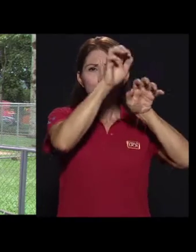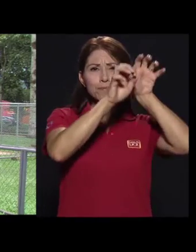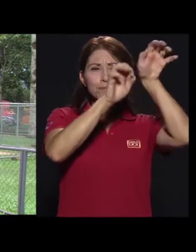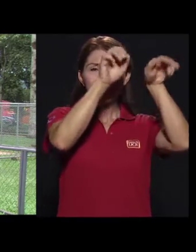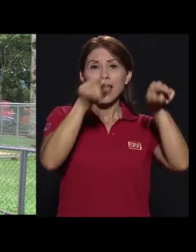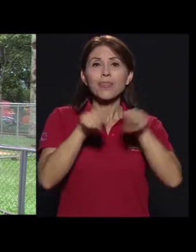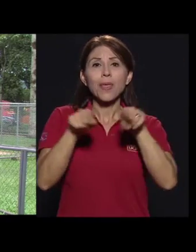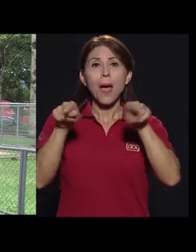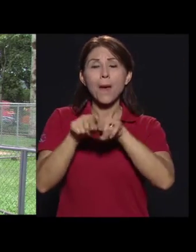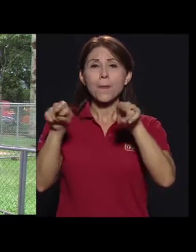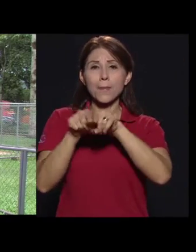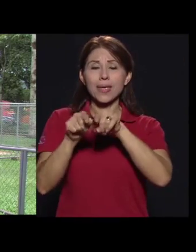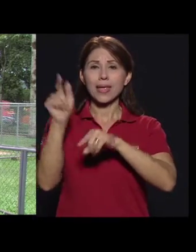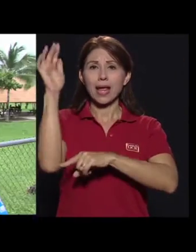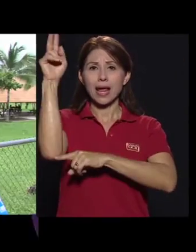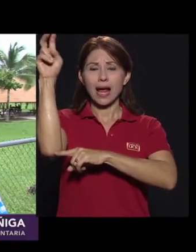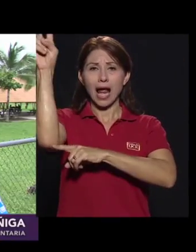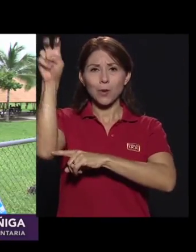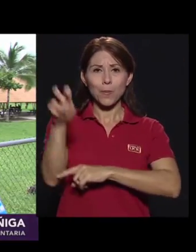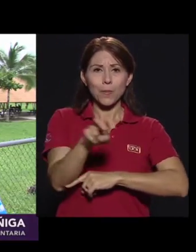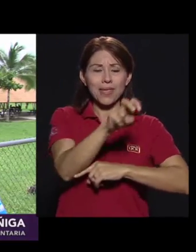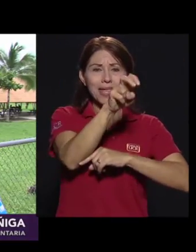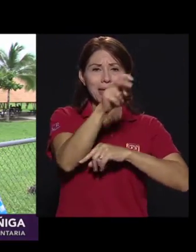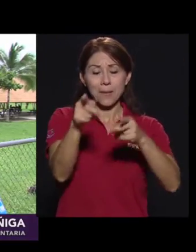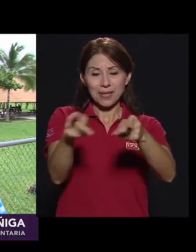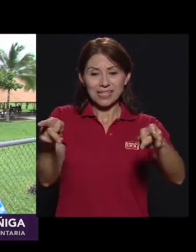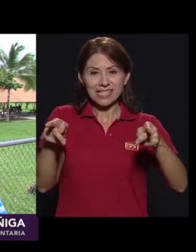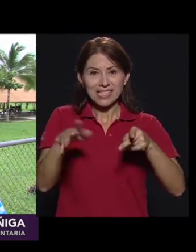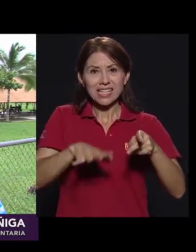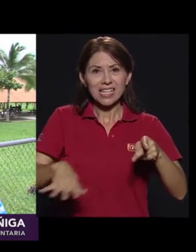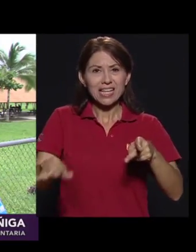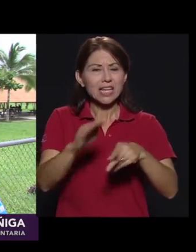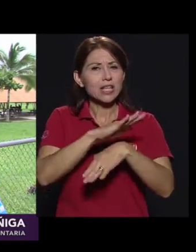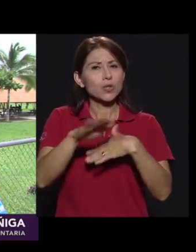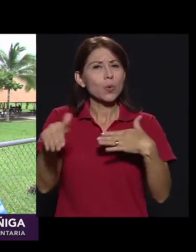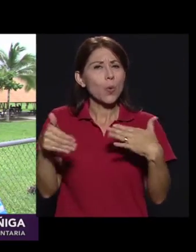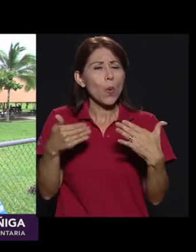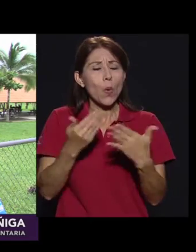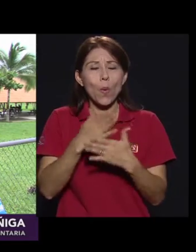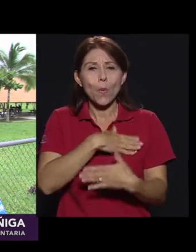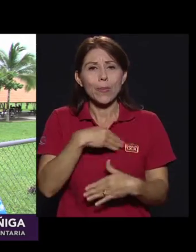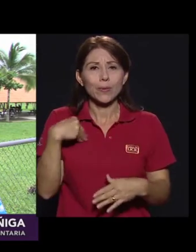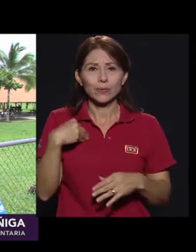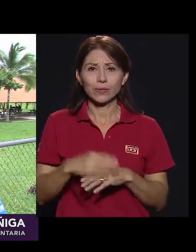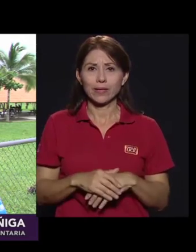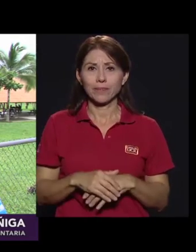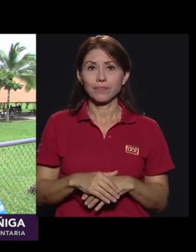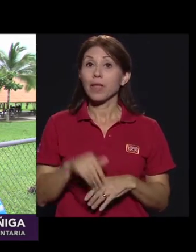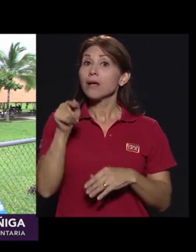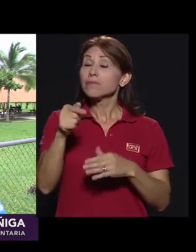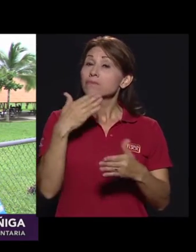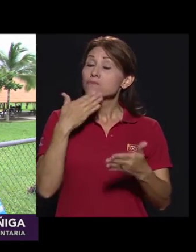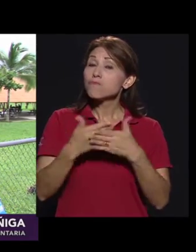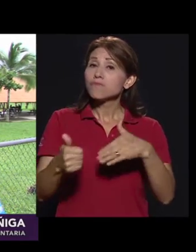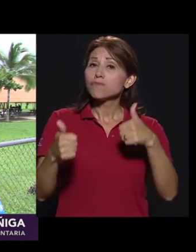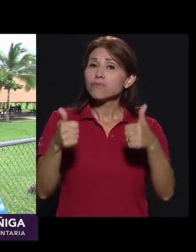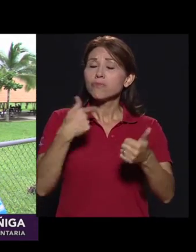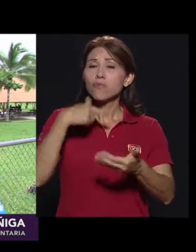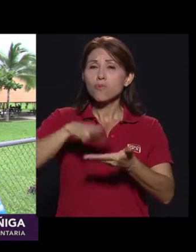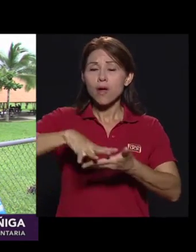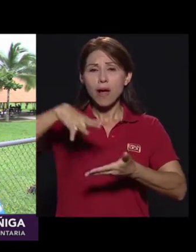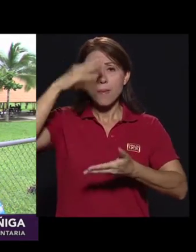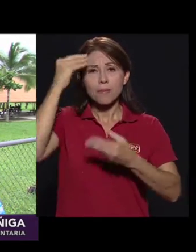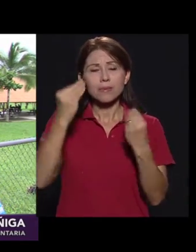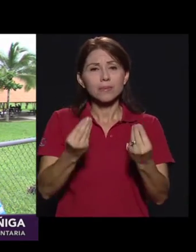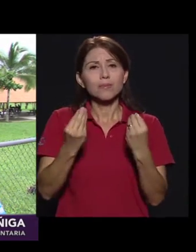y todos los juegos me gustan. Entonces sí, por ese punto ha sido muy enriquecedor porque hace que uno aprenda mucho y hace que uno